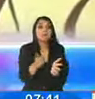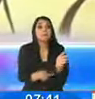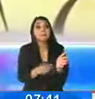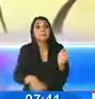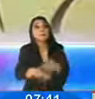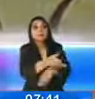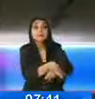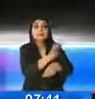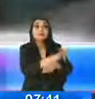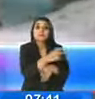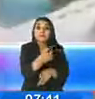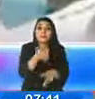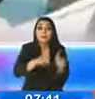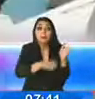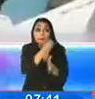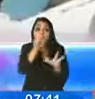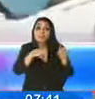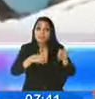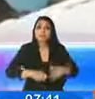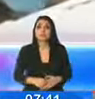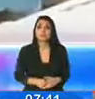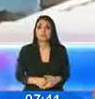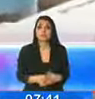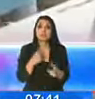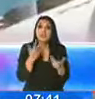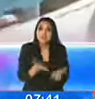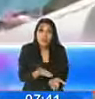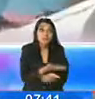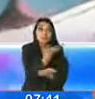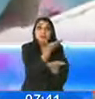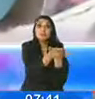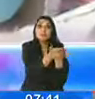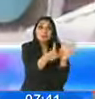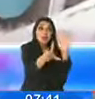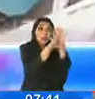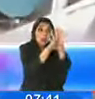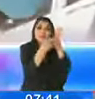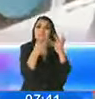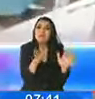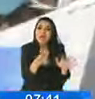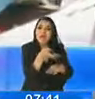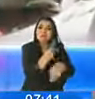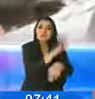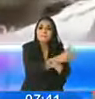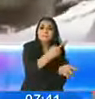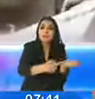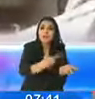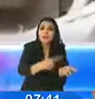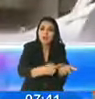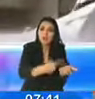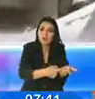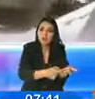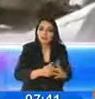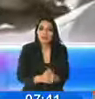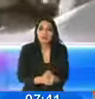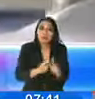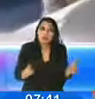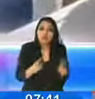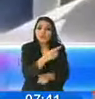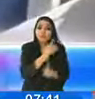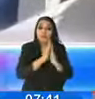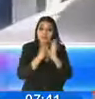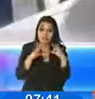en el legislativo. Se va a hacer y ya se está presentando un proyecto de ley donde no se vulnere el derecho